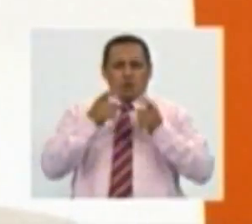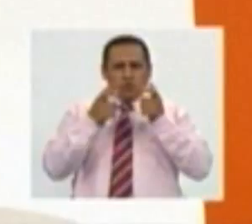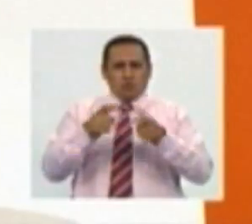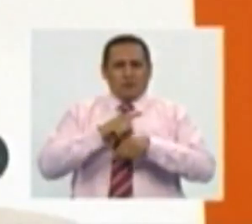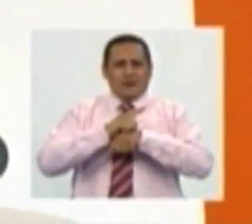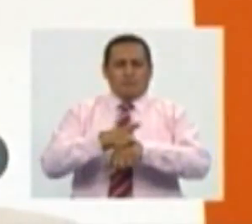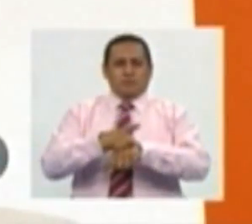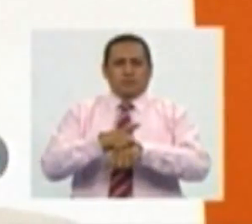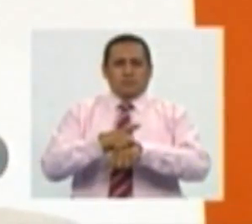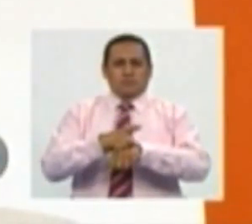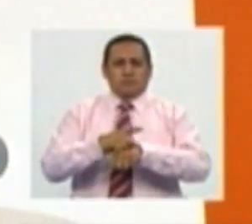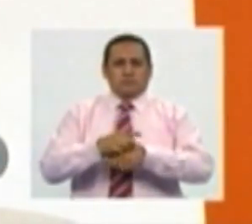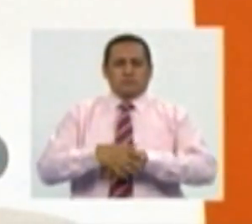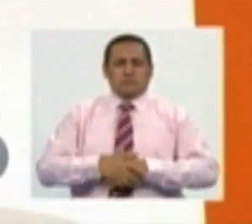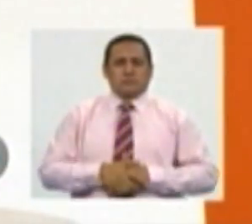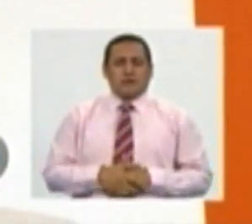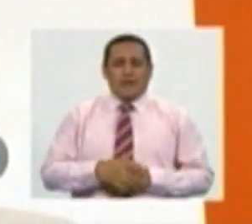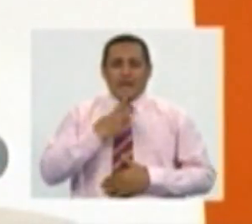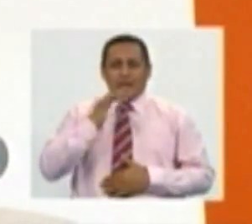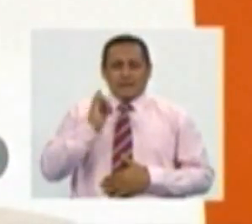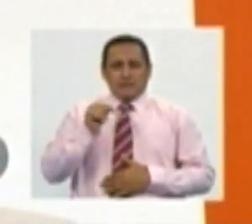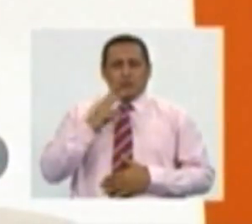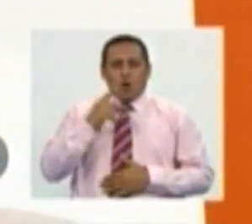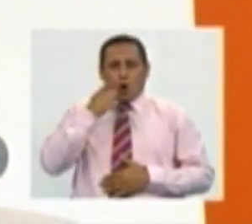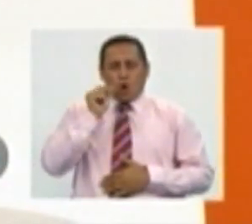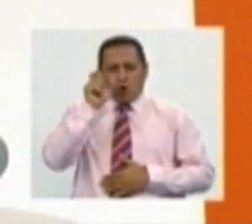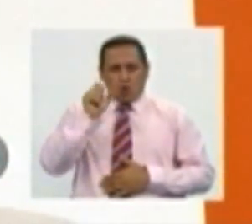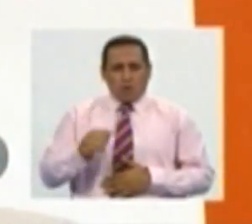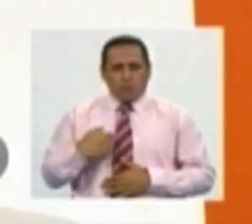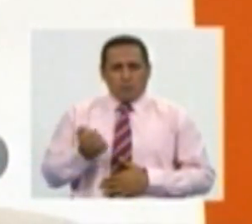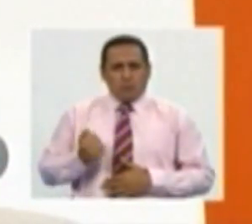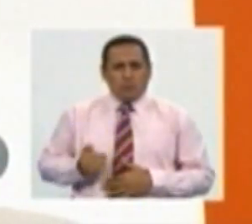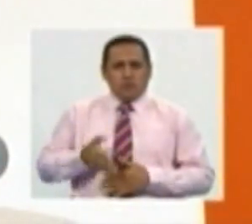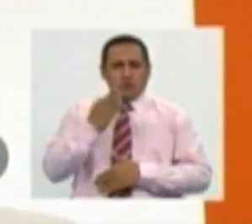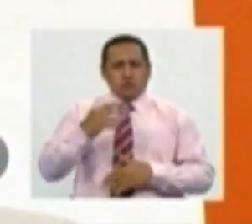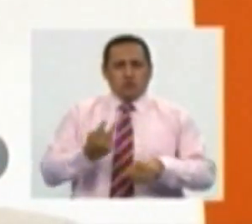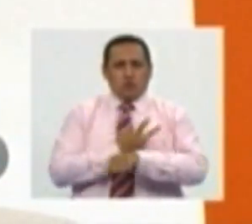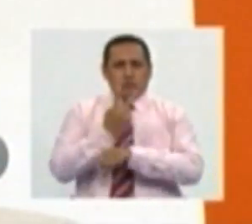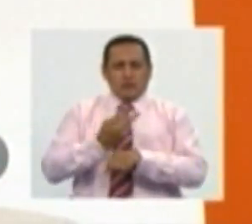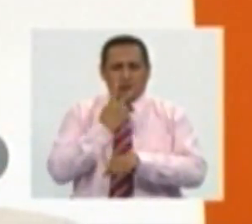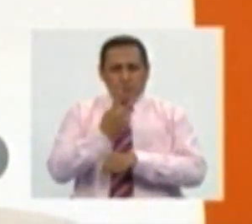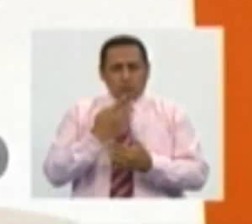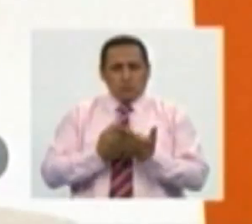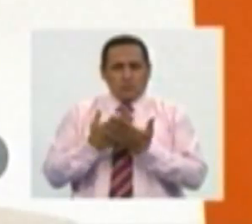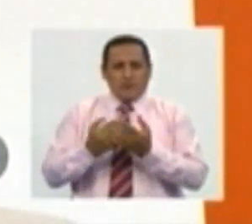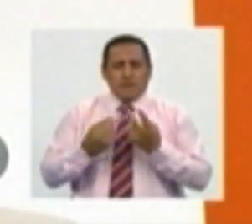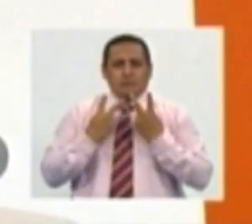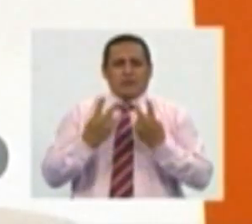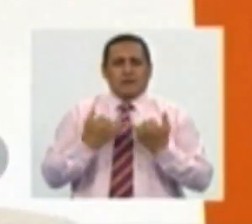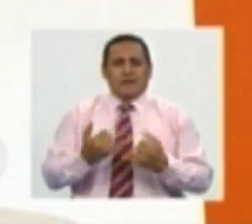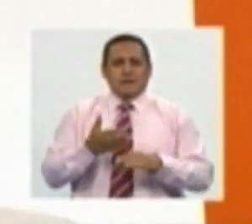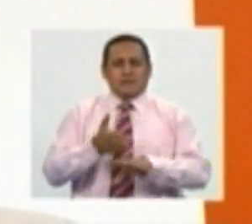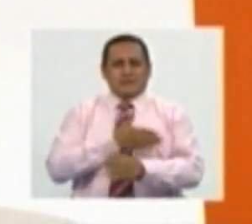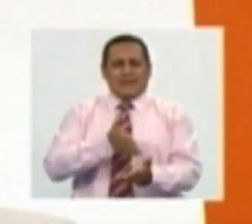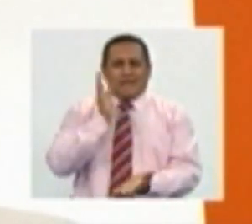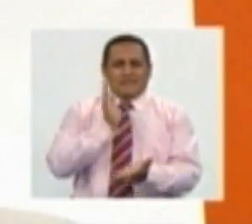inspección inmediatamente. En este hecho, un inspector acudió a las 2 horas de haber ocurrido el hecho y evidentemente se va a sancionar a la empresa